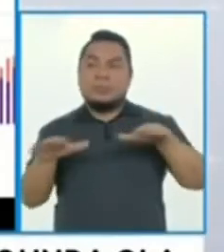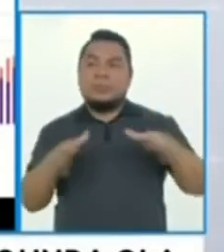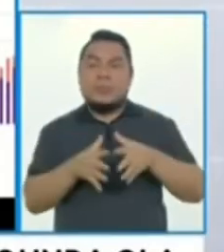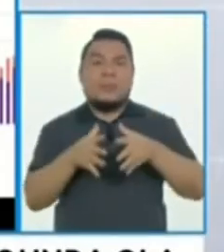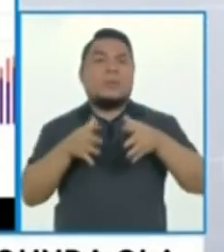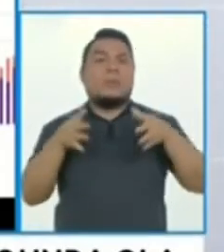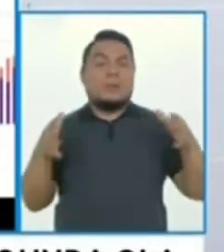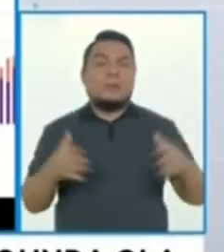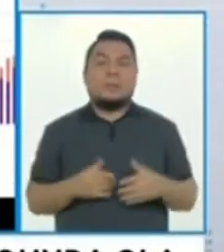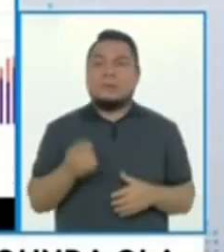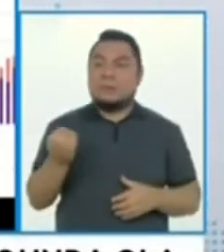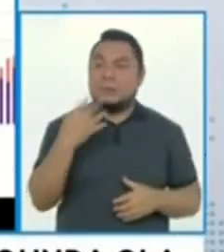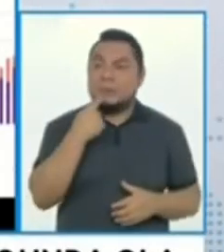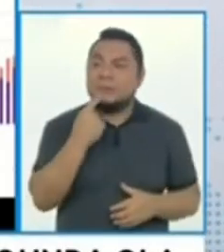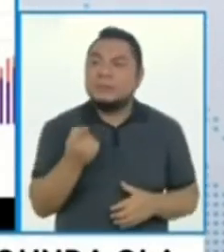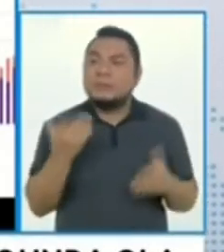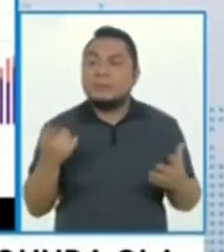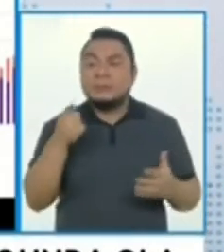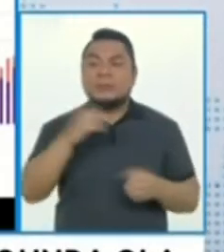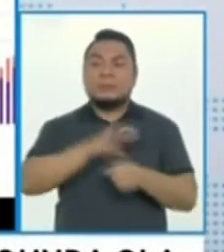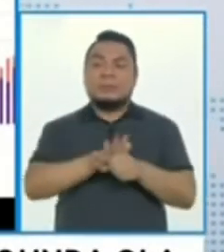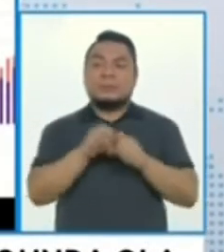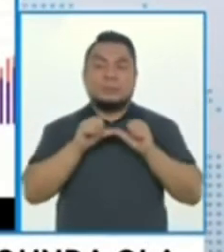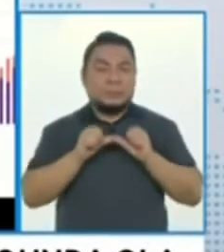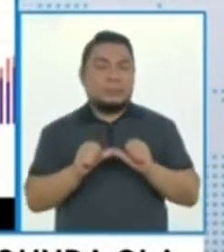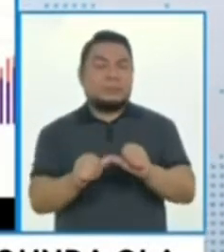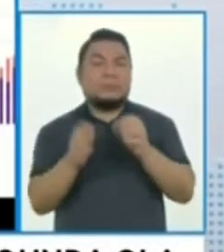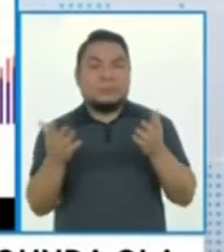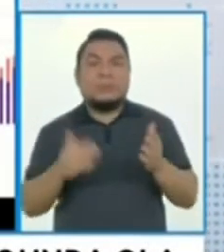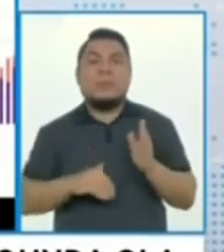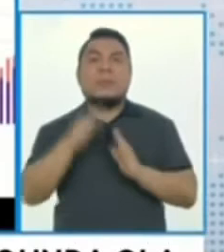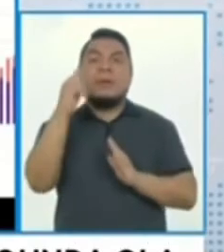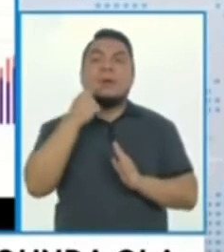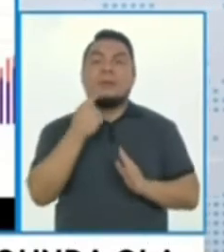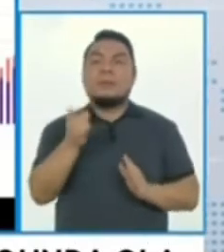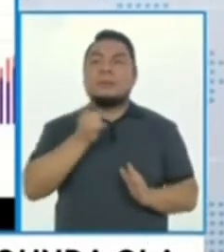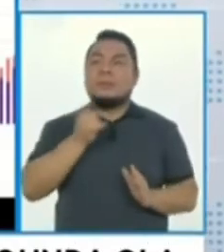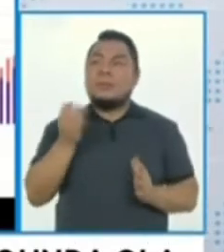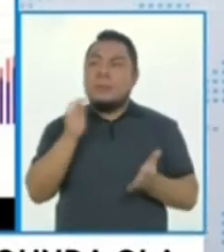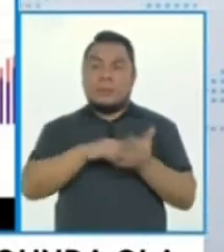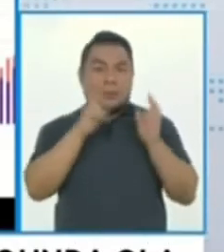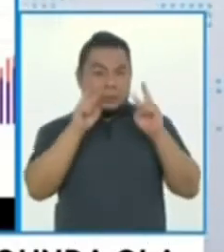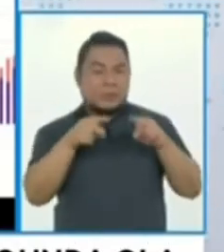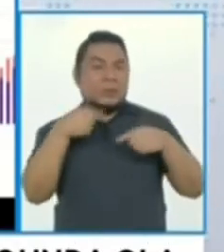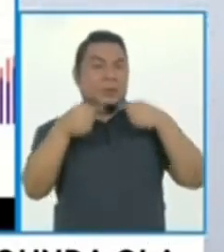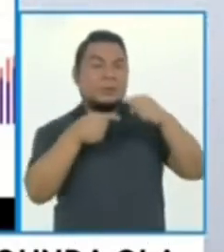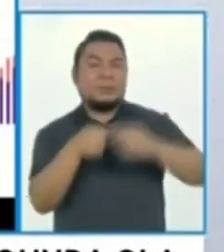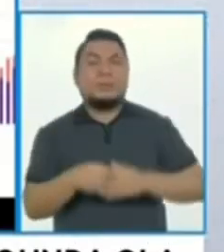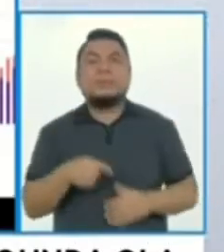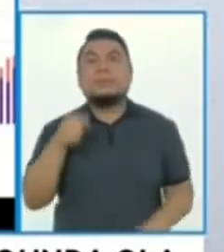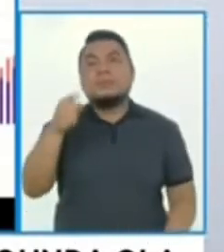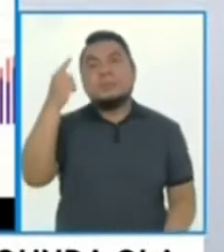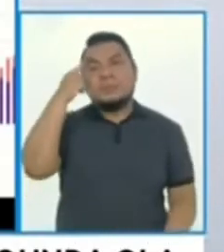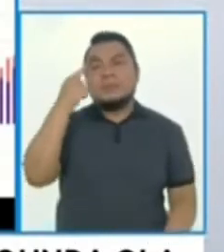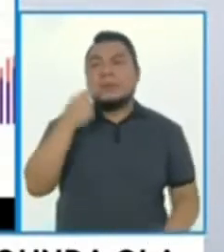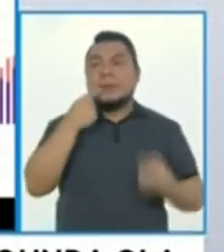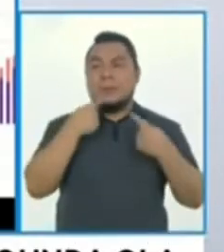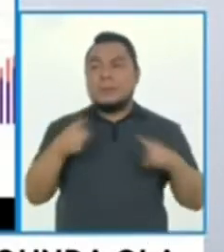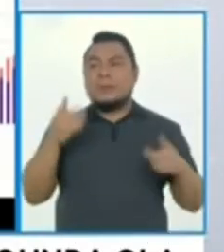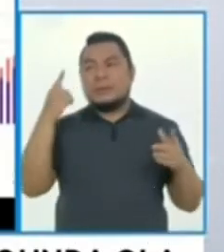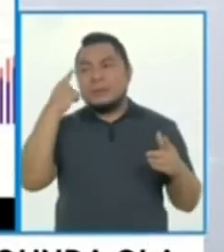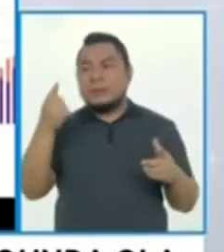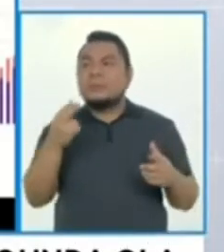aumentando. Lo que nos dice en resumen de que el virus se sigue expandiendo y son más los contagios que vemos a diario. Sé que puede parecer un mensaje trillado,